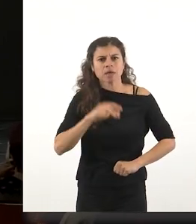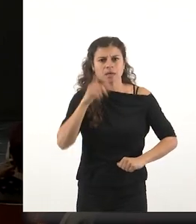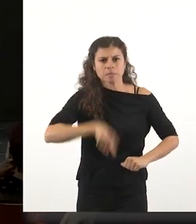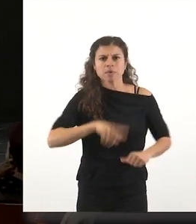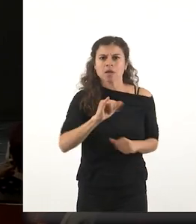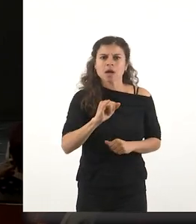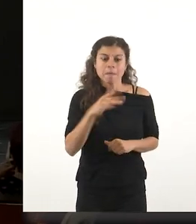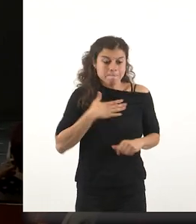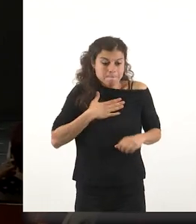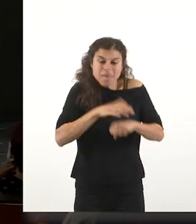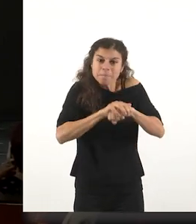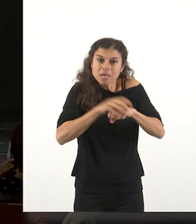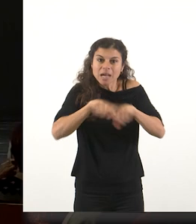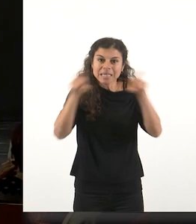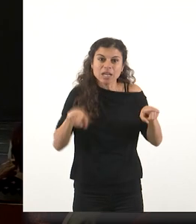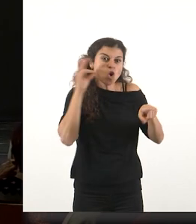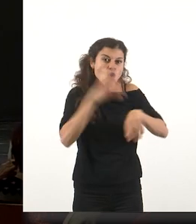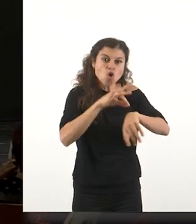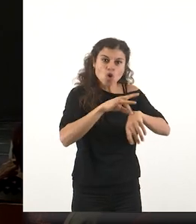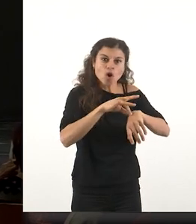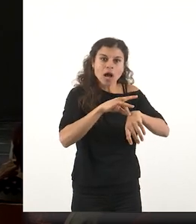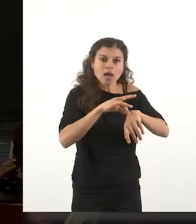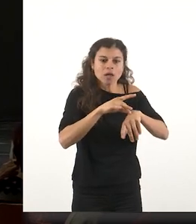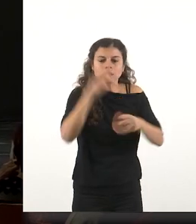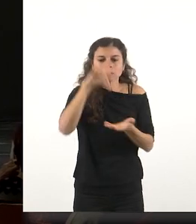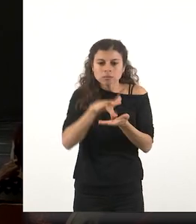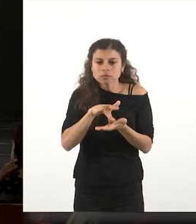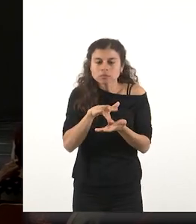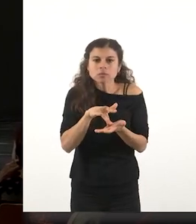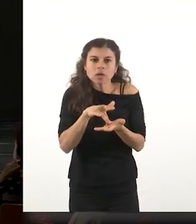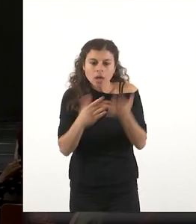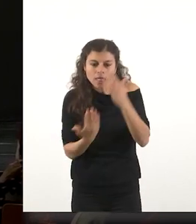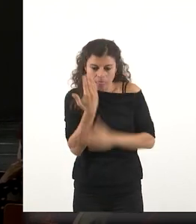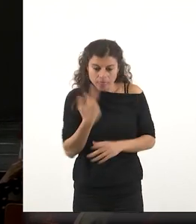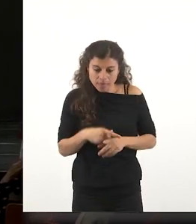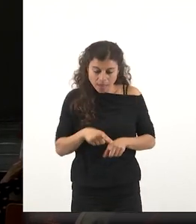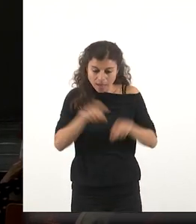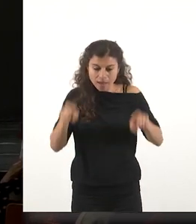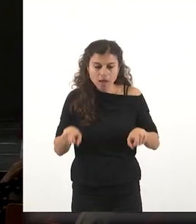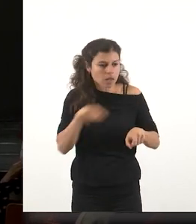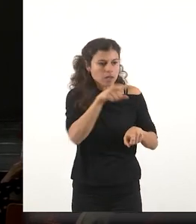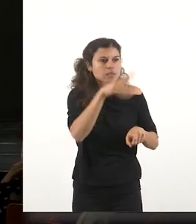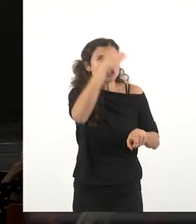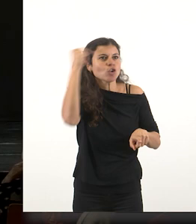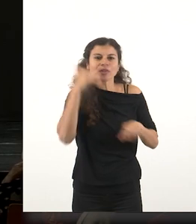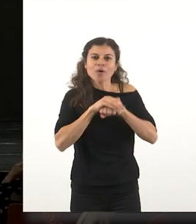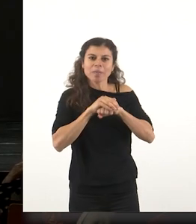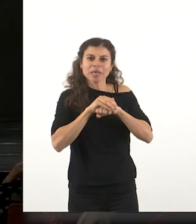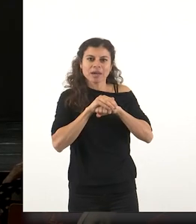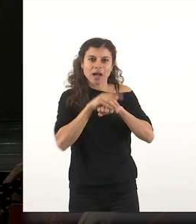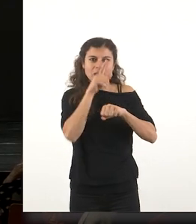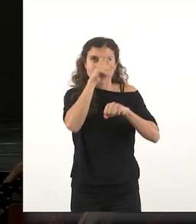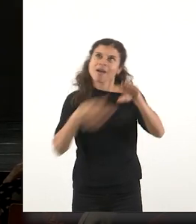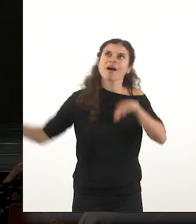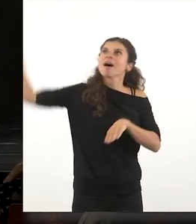ginecóloga, que era mi amiga, colega, que era mi amiga, y el día del parto se le olvidó. Se colocó como médica, me colocó como paciente primeriza, más